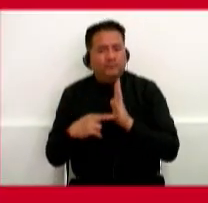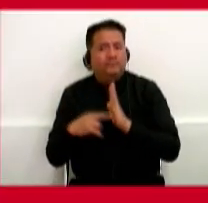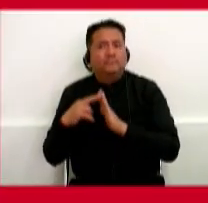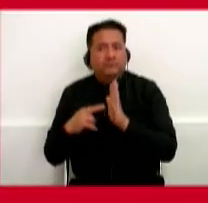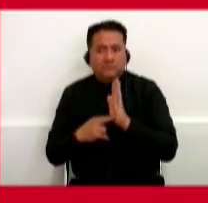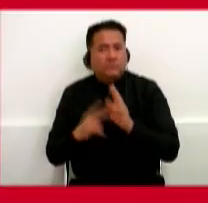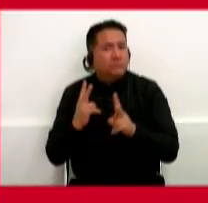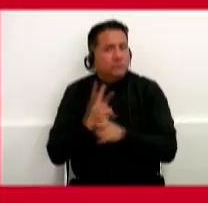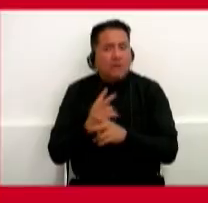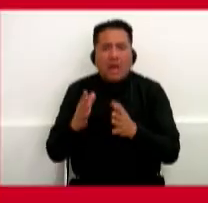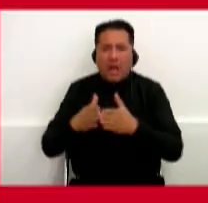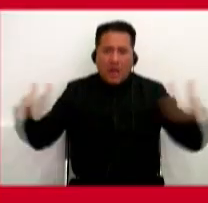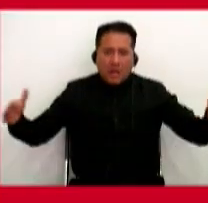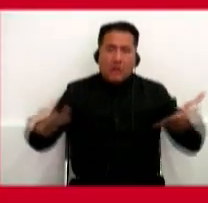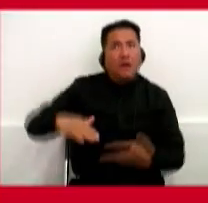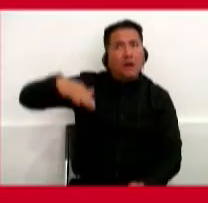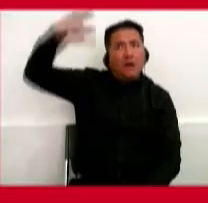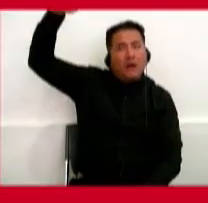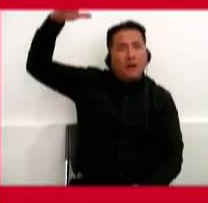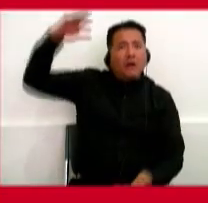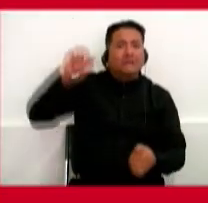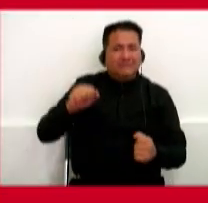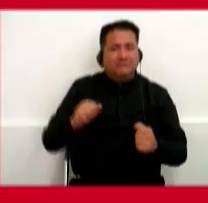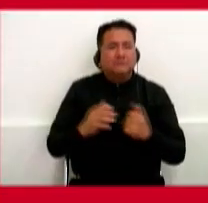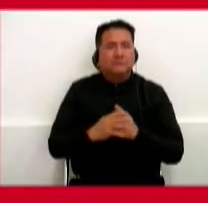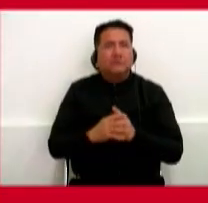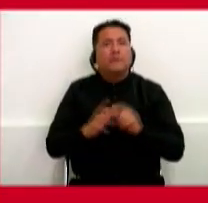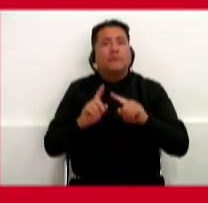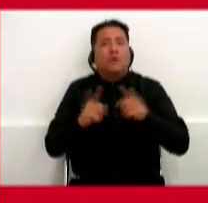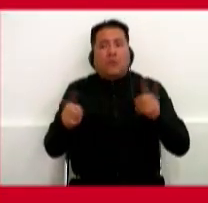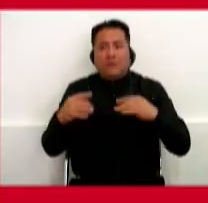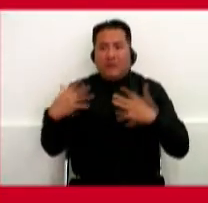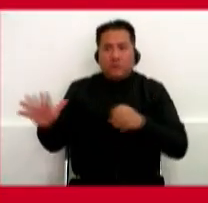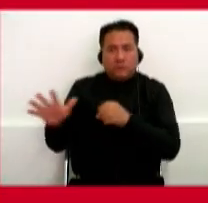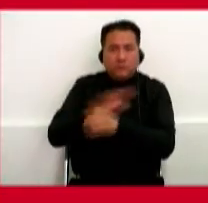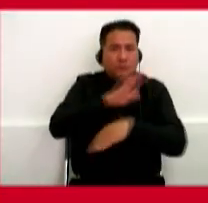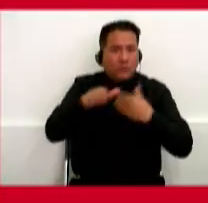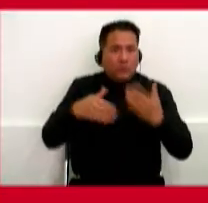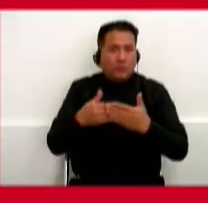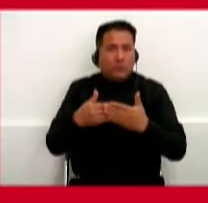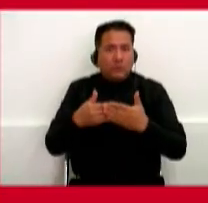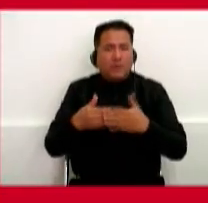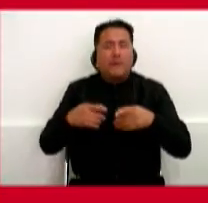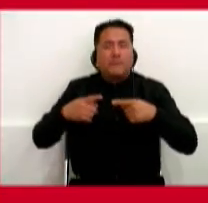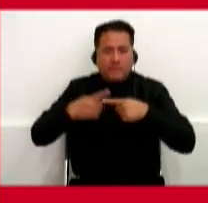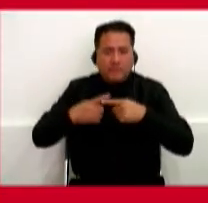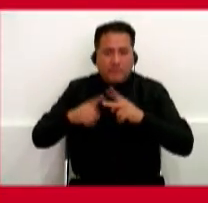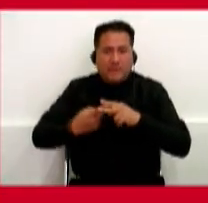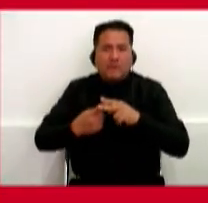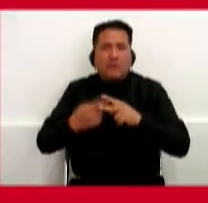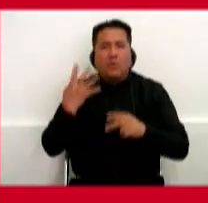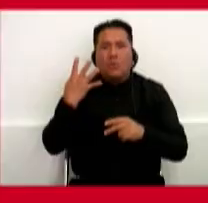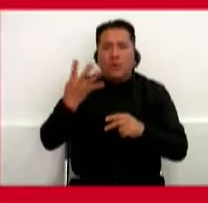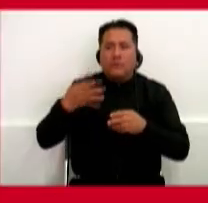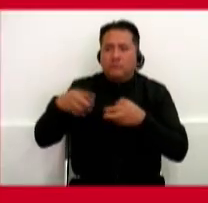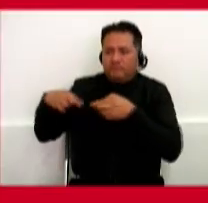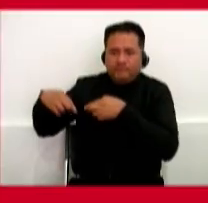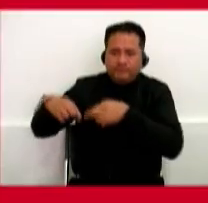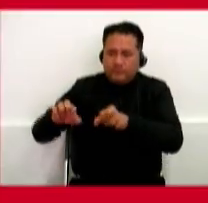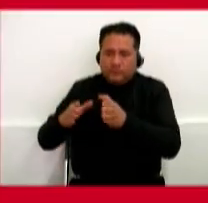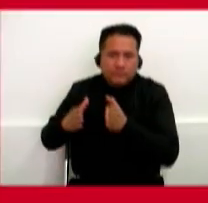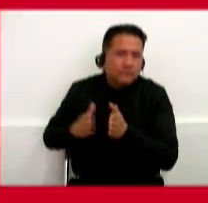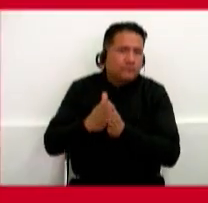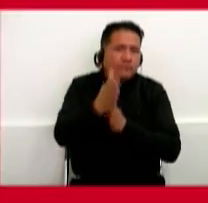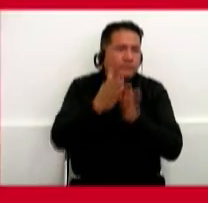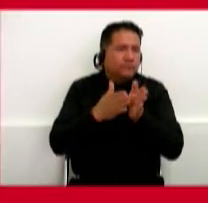altura, anchos, etcétera, pero cuando tenemos todo esto, se dan los 4 pases y desde el año 20 hasta el